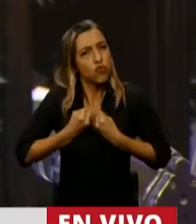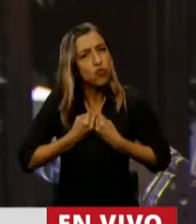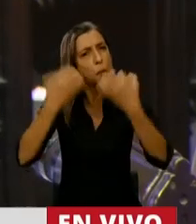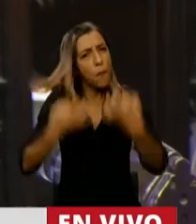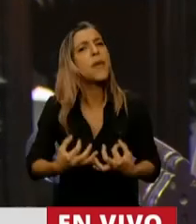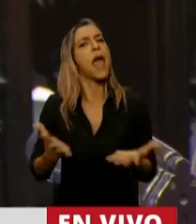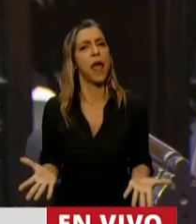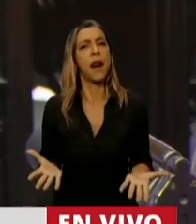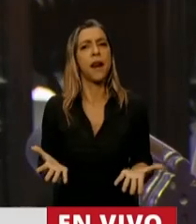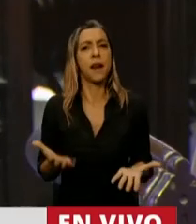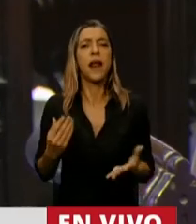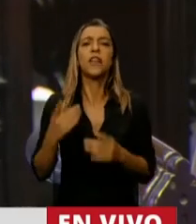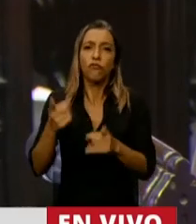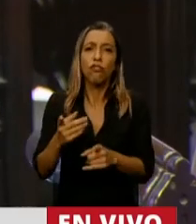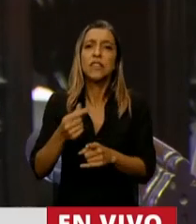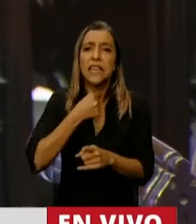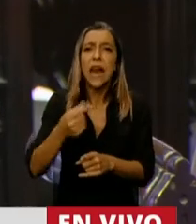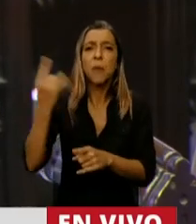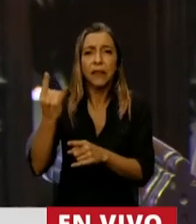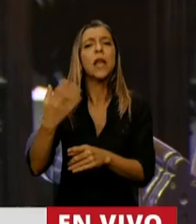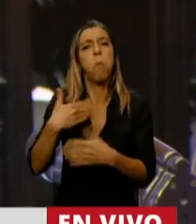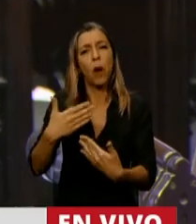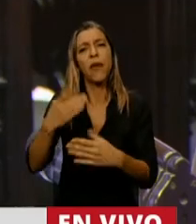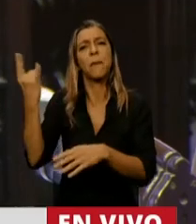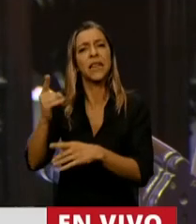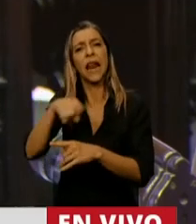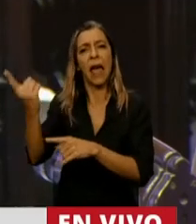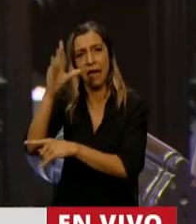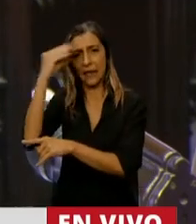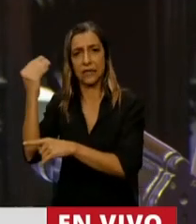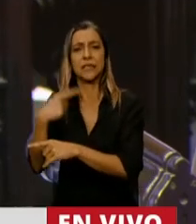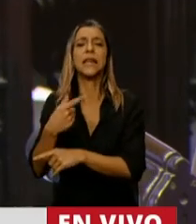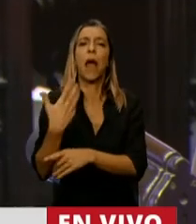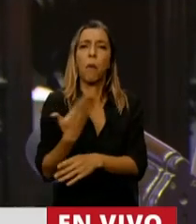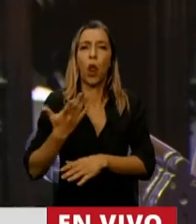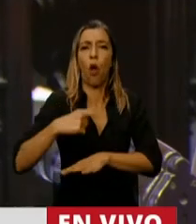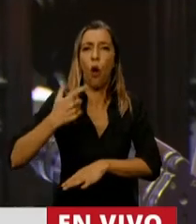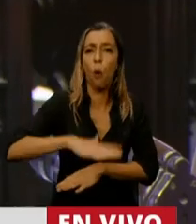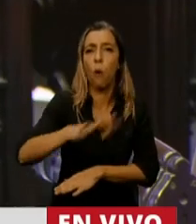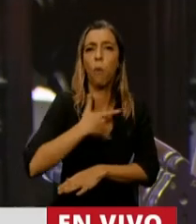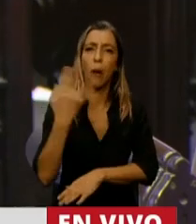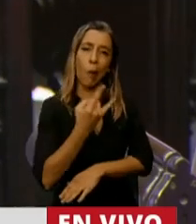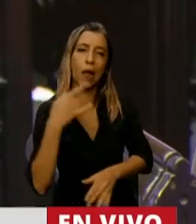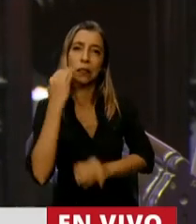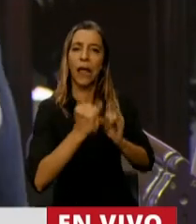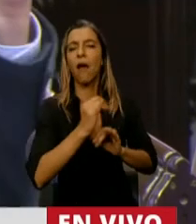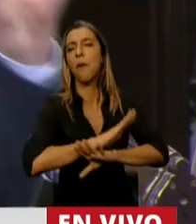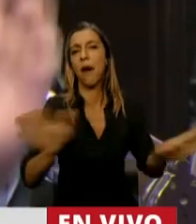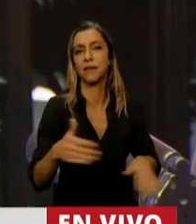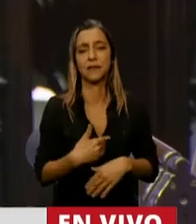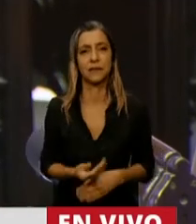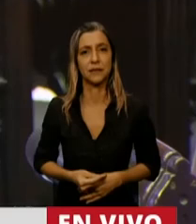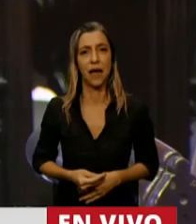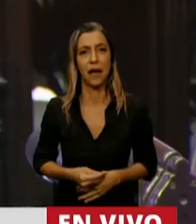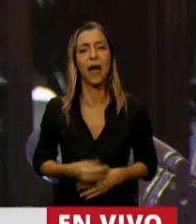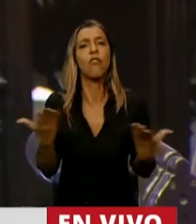que le mienta a Cristina, pero que le deje de mentir al pueblo. Es la segunda vez que el presidente de la Nación se entera por las redes de una